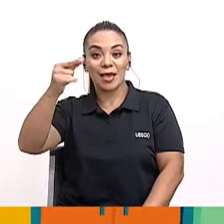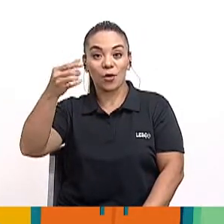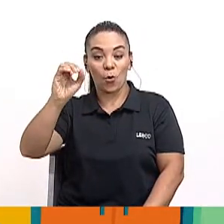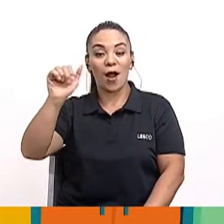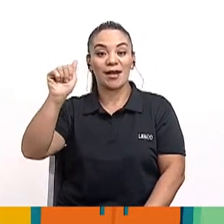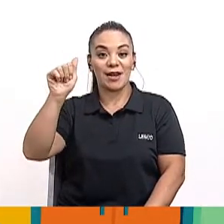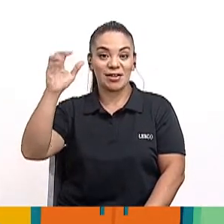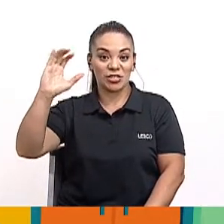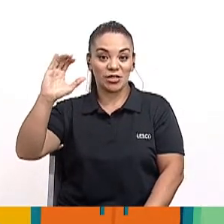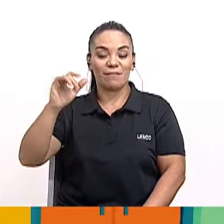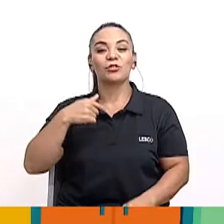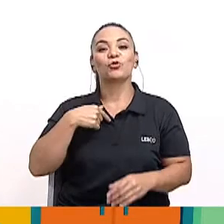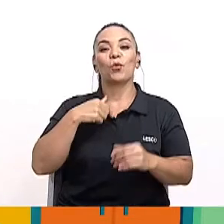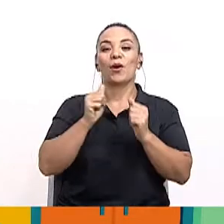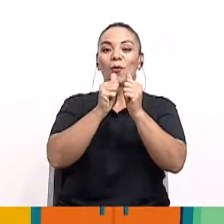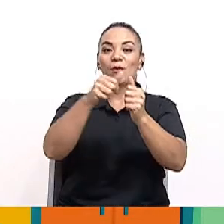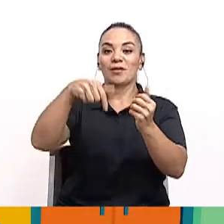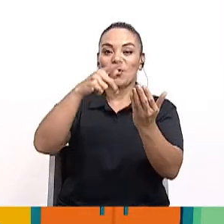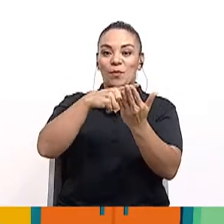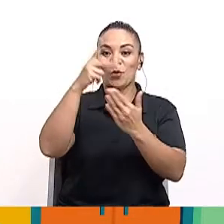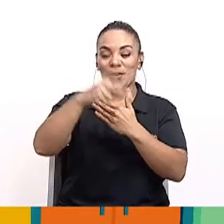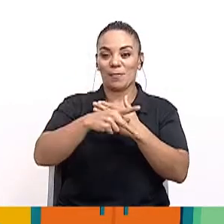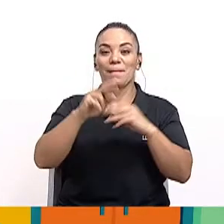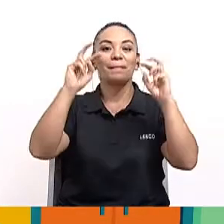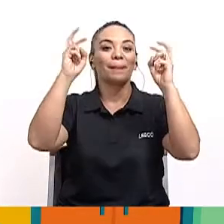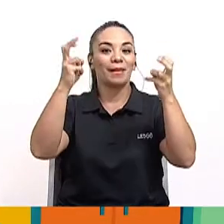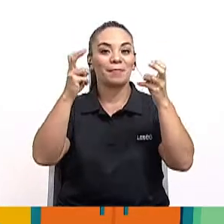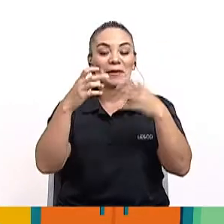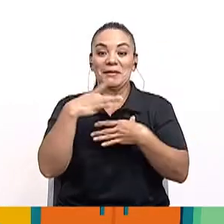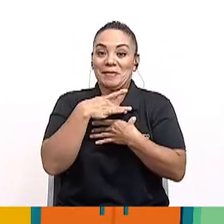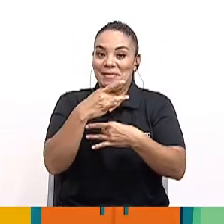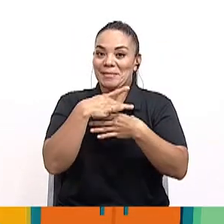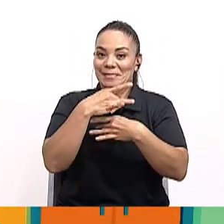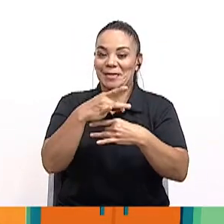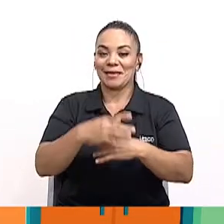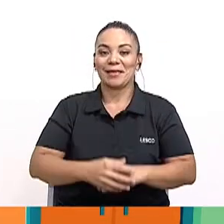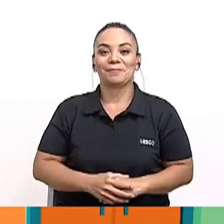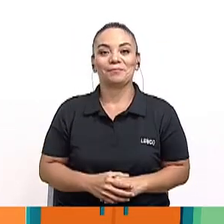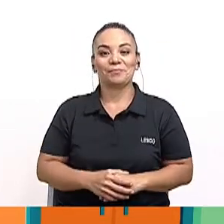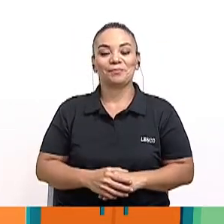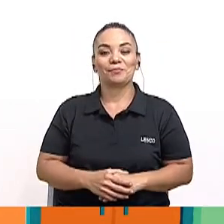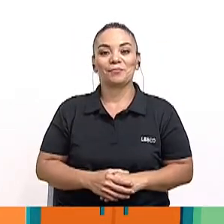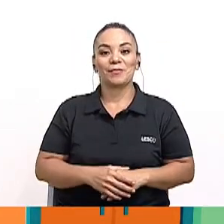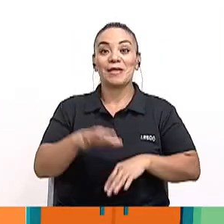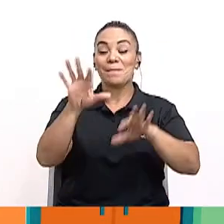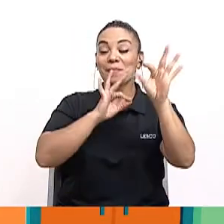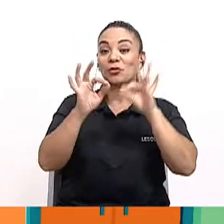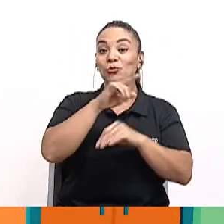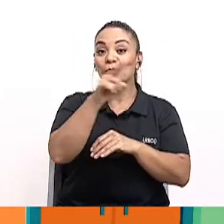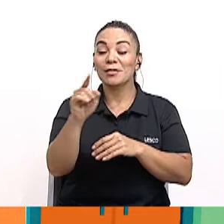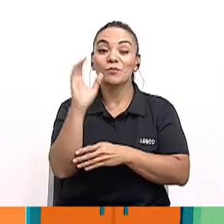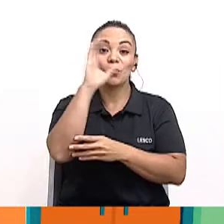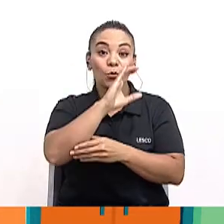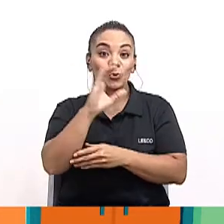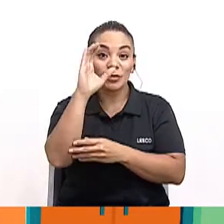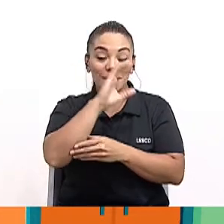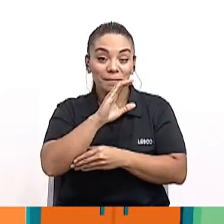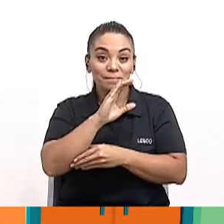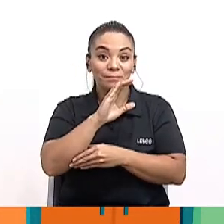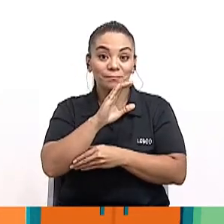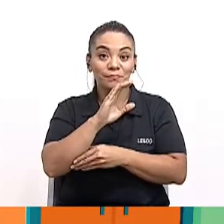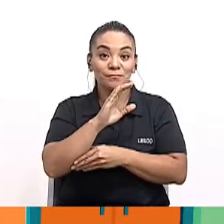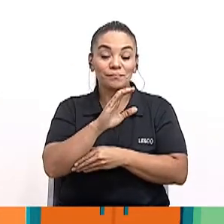voy a acompañarlos durante este programa con un tema muy interesante. Les invito a que busquen dentro de